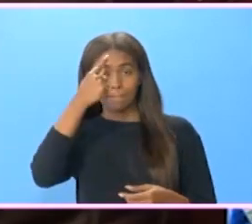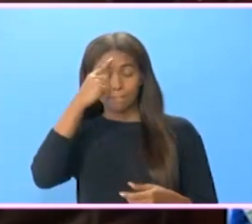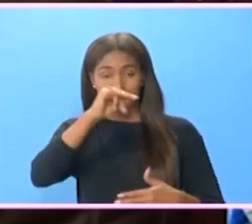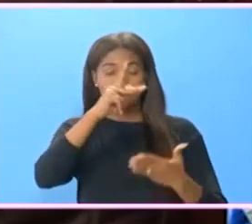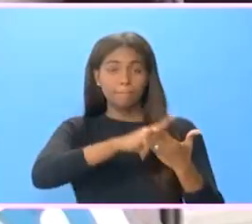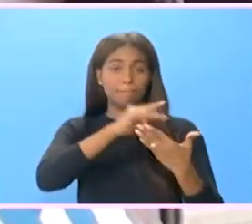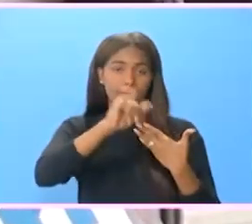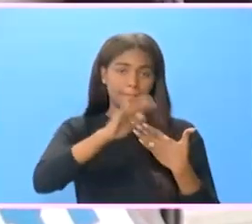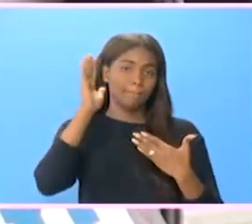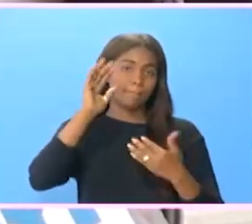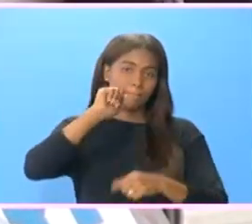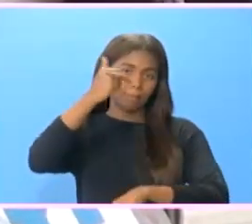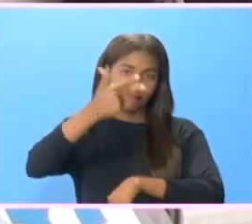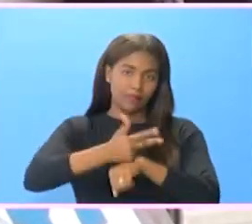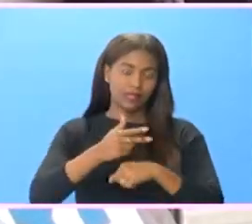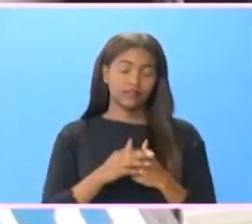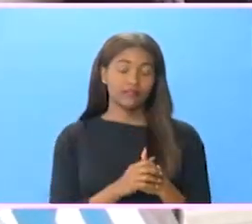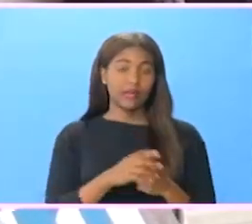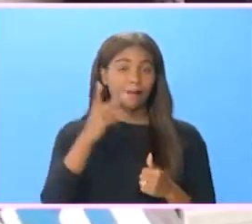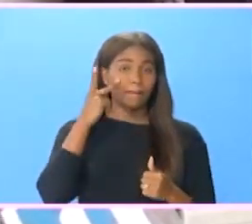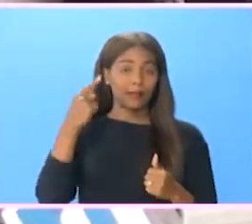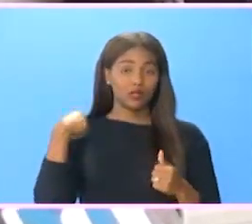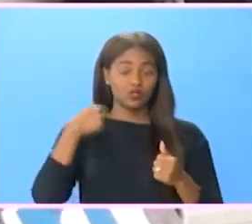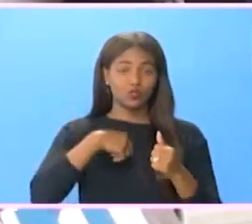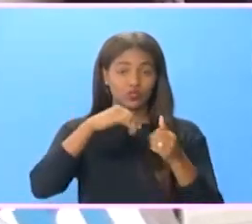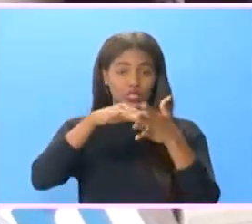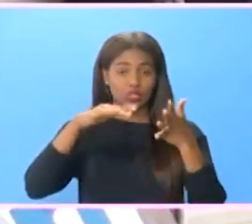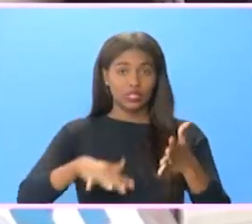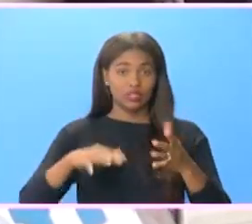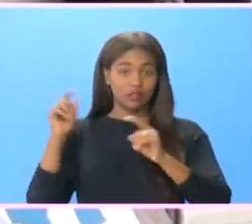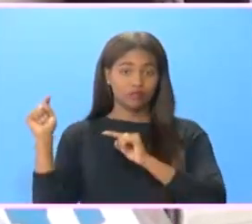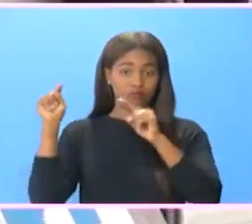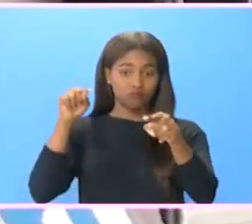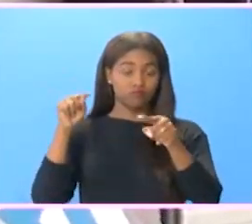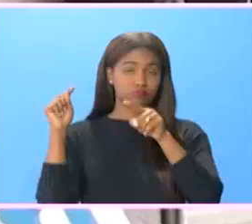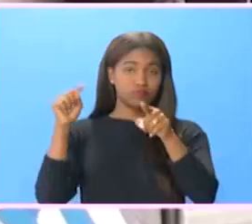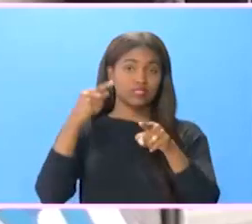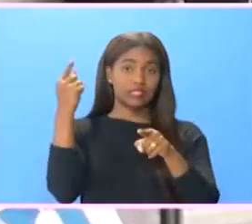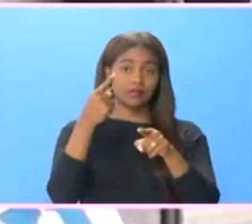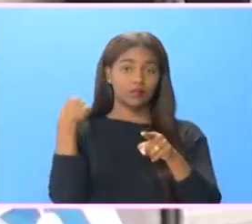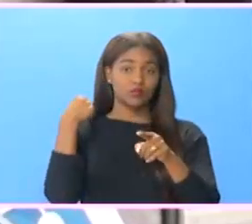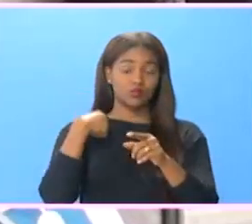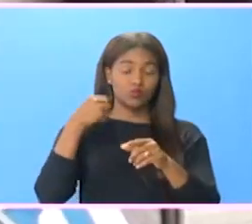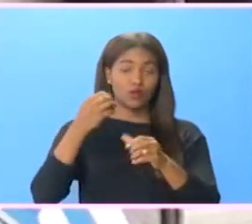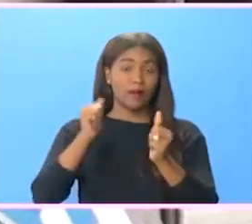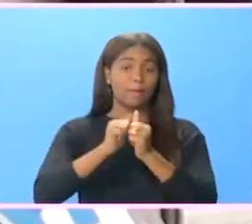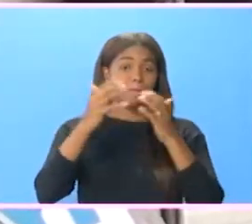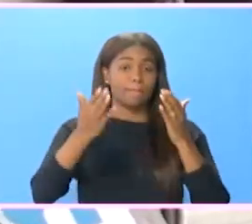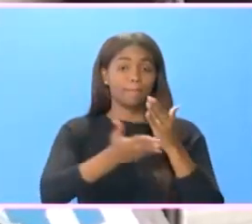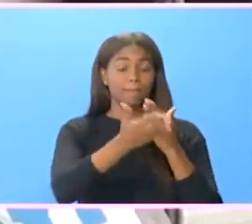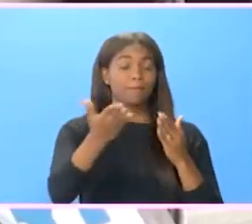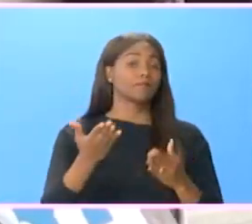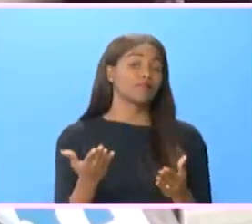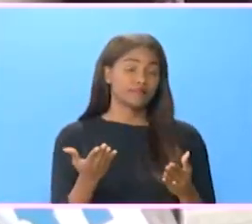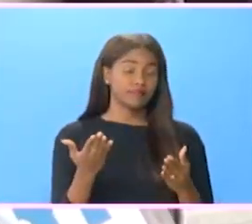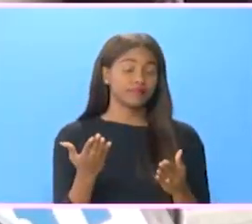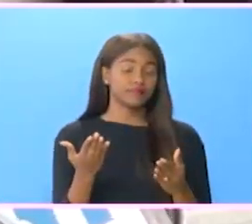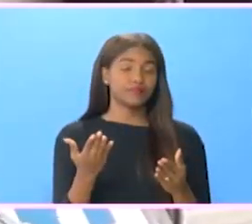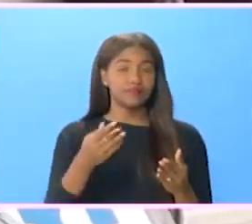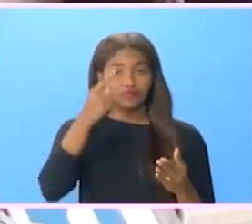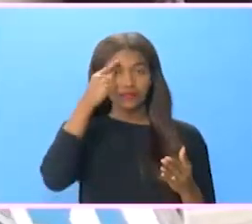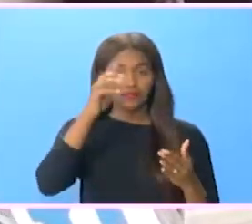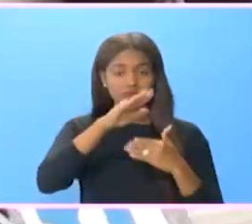se aprobará. Miren nuestra matrícula en lo que es la asistencia, que siempre hemos estado ahí en mayoría, no así